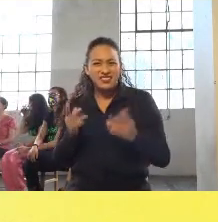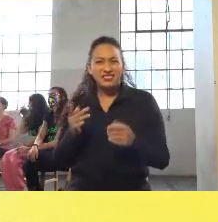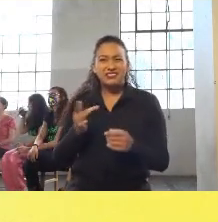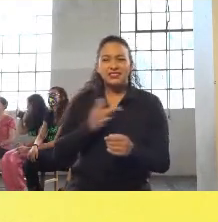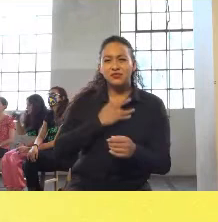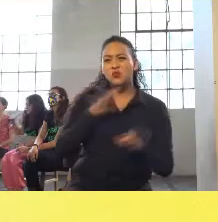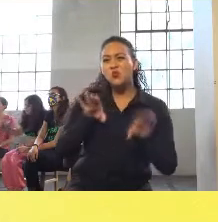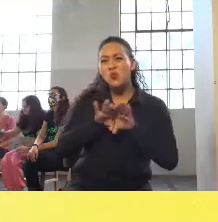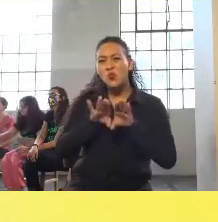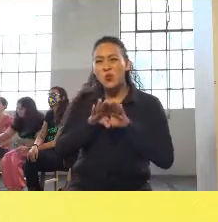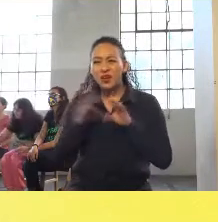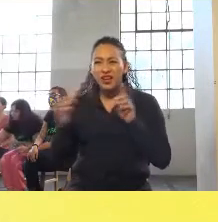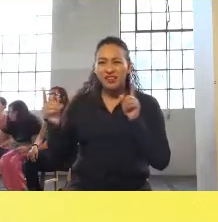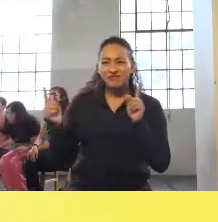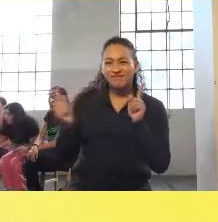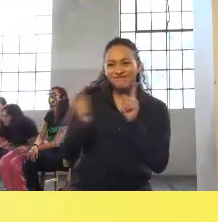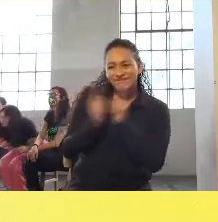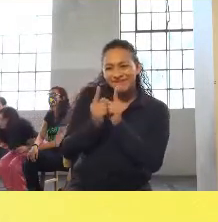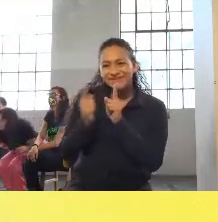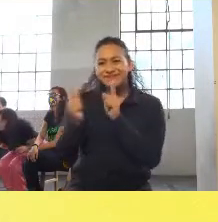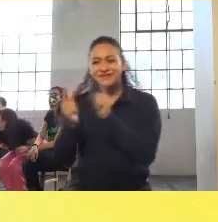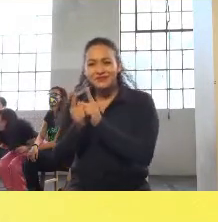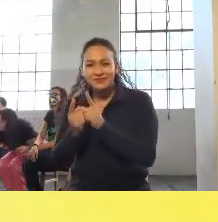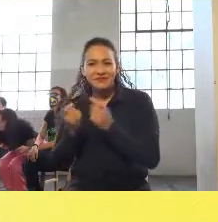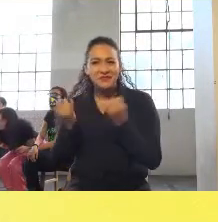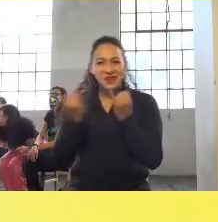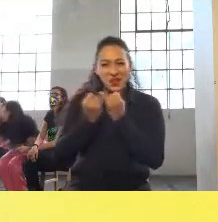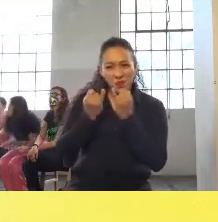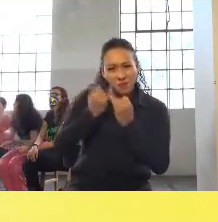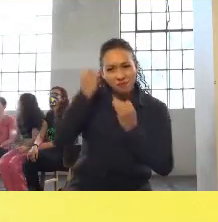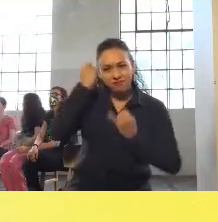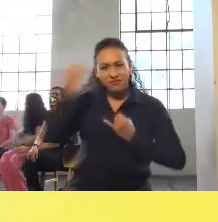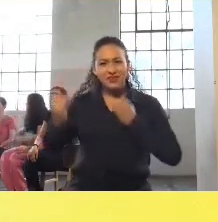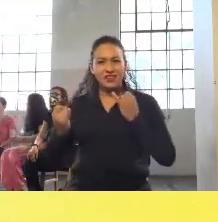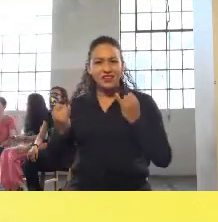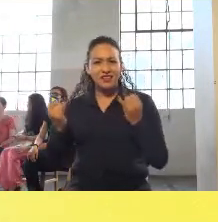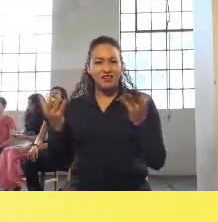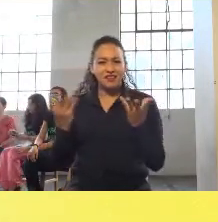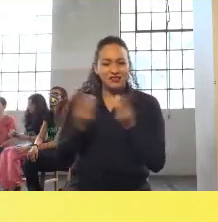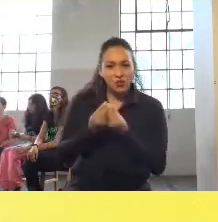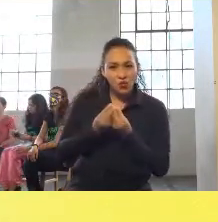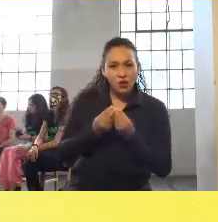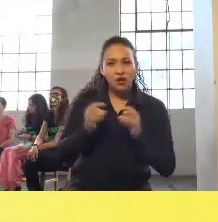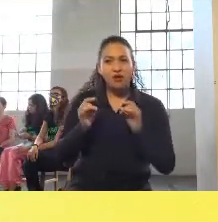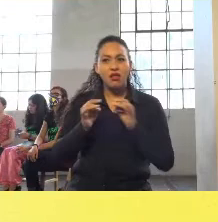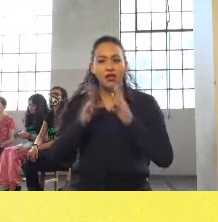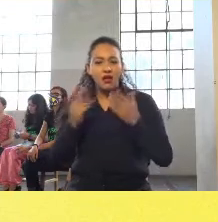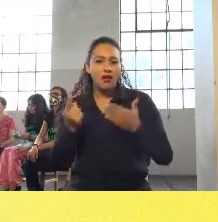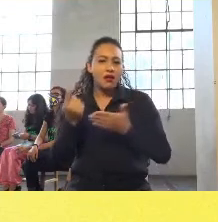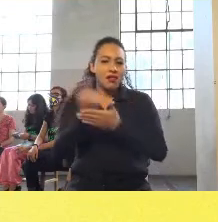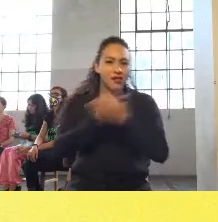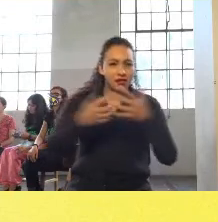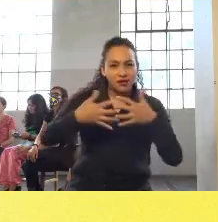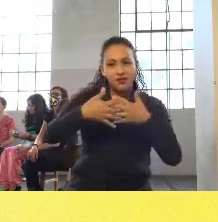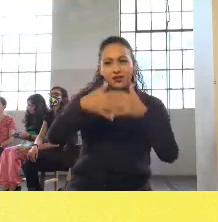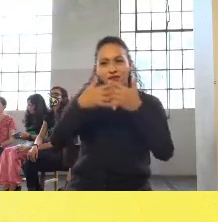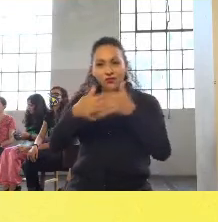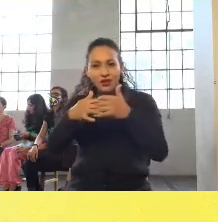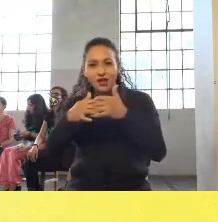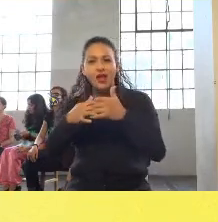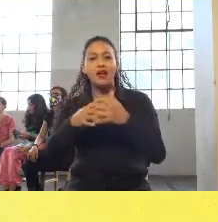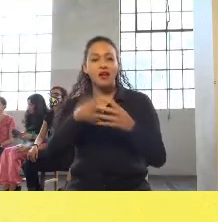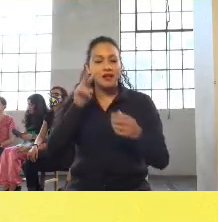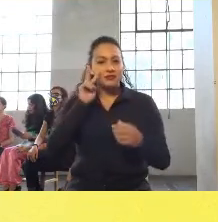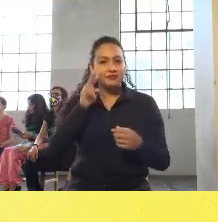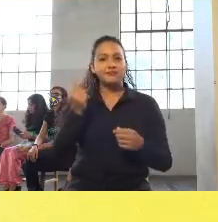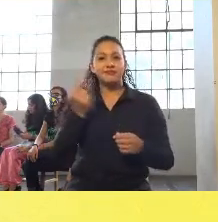del todo en esta generalidad del diseño, principalmente el diseño industrial. Entonces, comenzamos